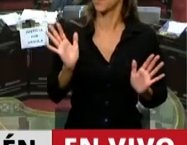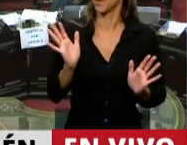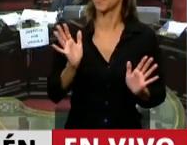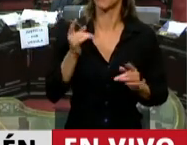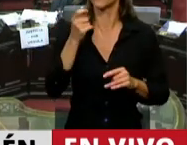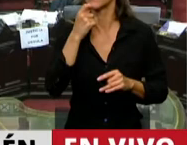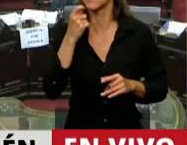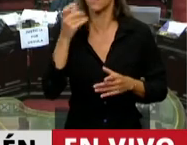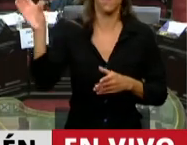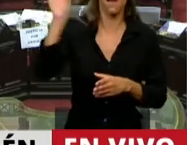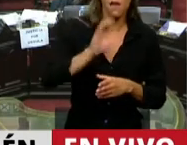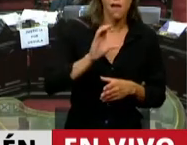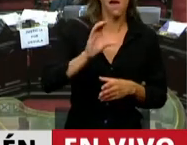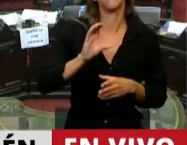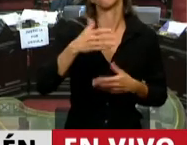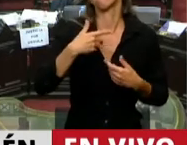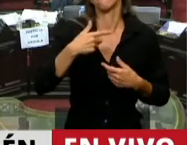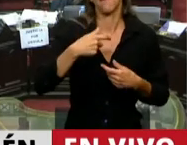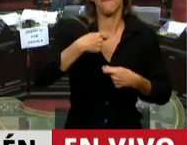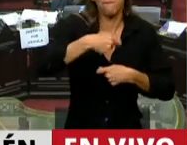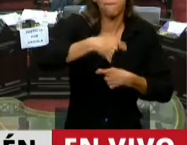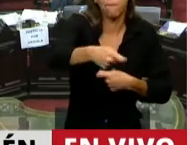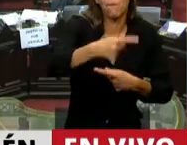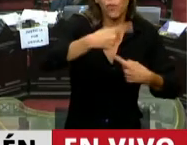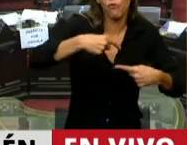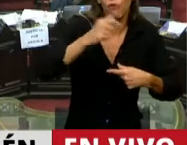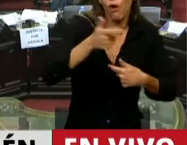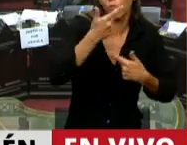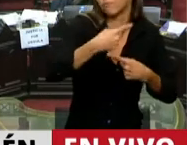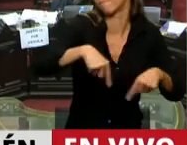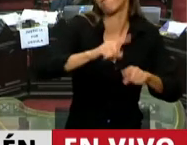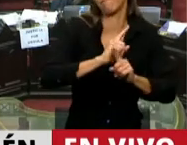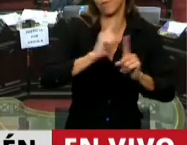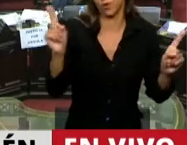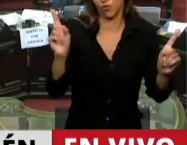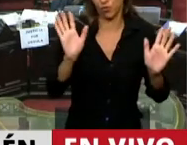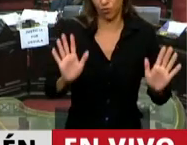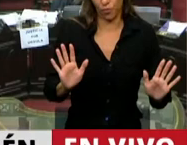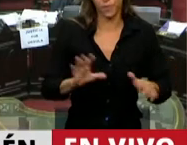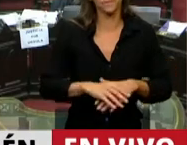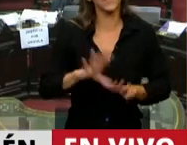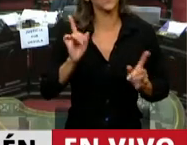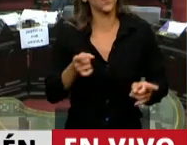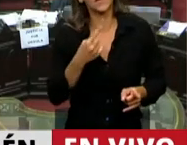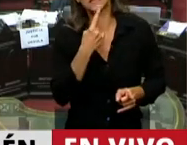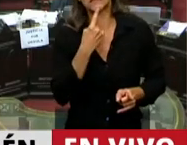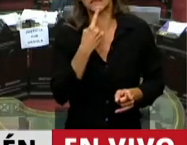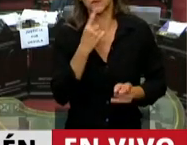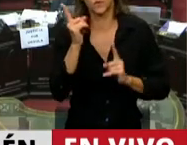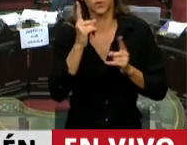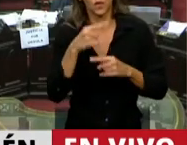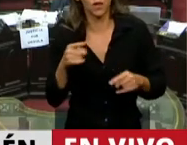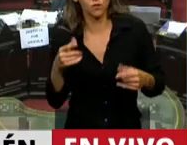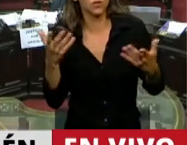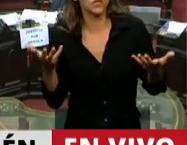cubrir gastos corrientes. Sin embargo, me surgen dudas sobre este punto y es de qué manera